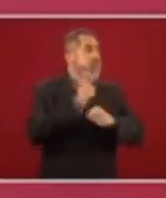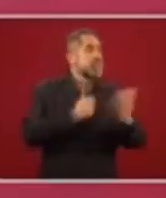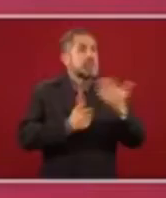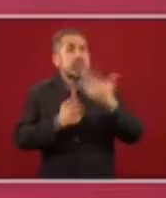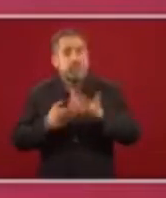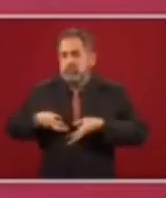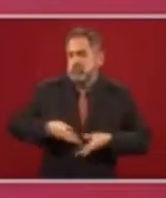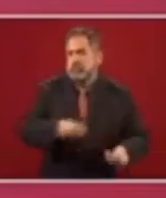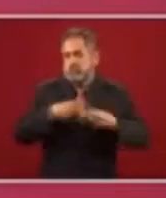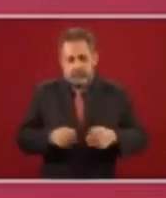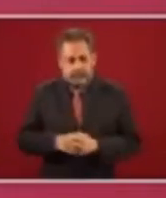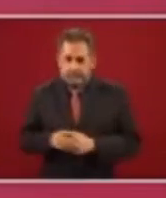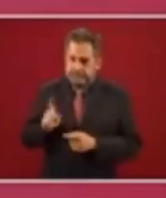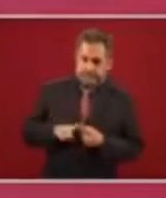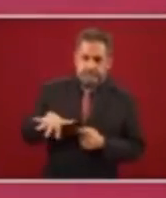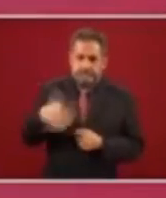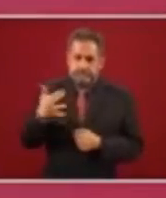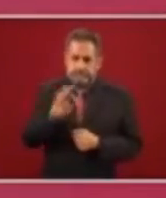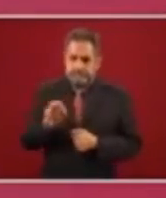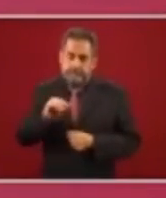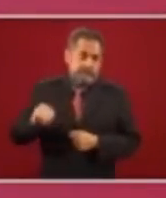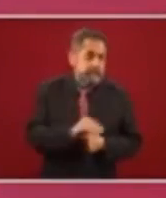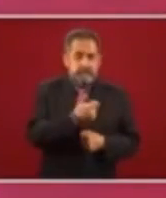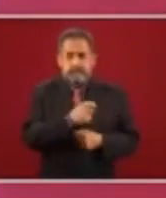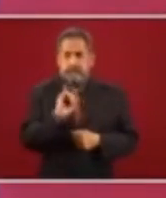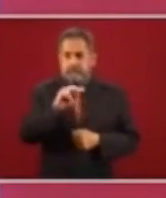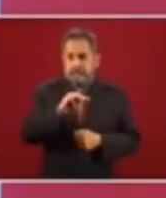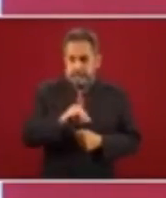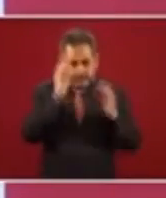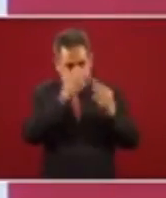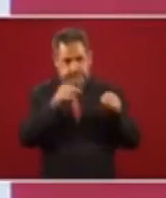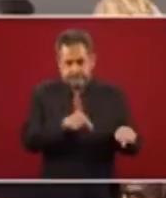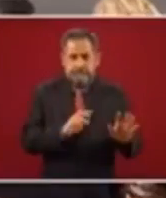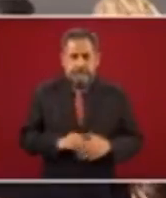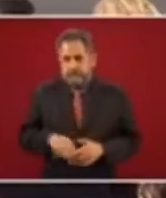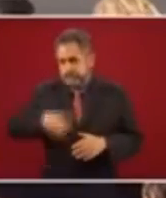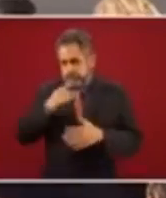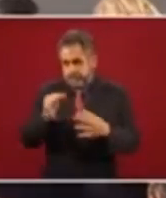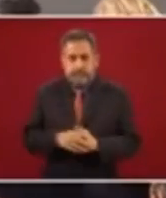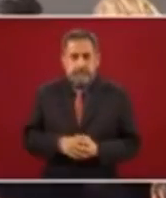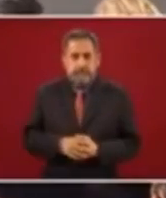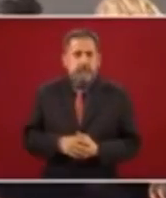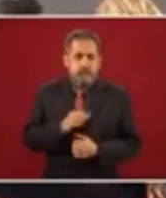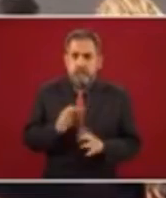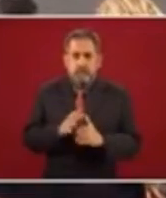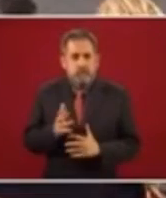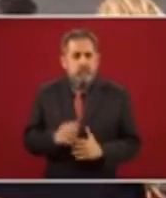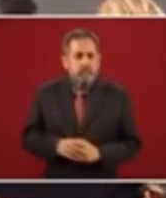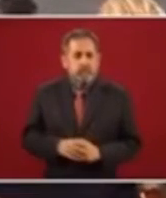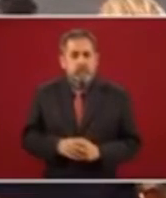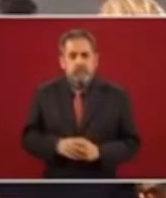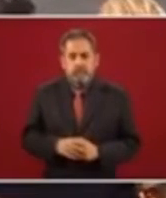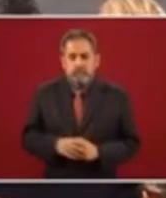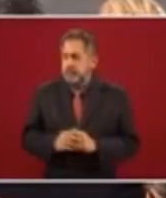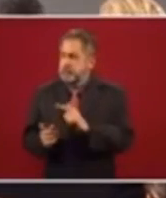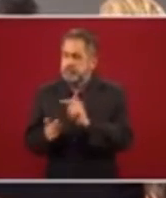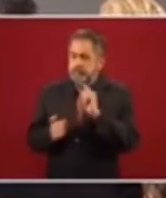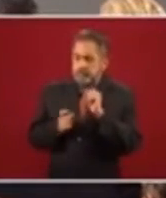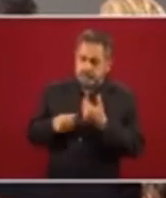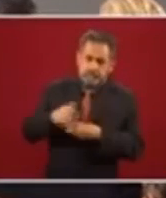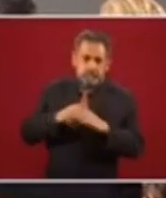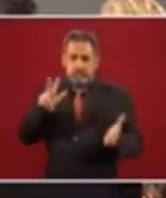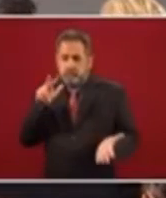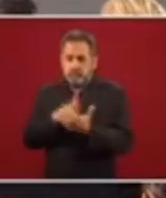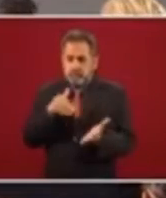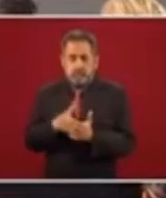turístico, y un 15% para migración, que es lo que se está planteando. El promedio es una recaudación, un ingreso